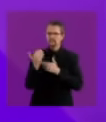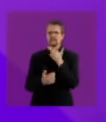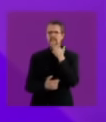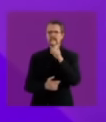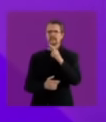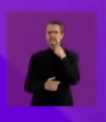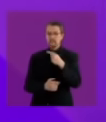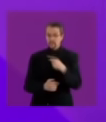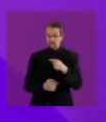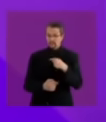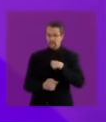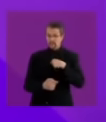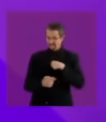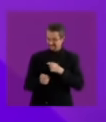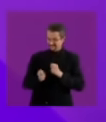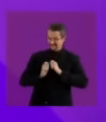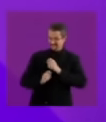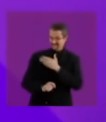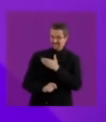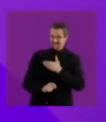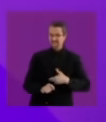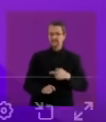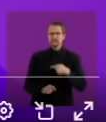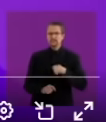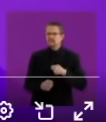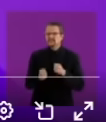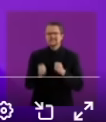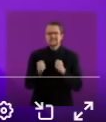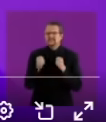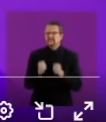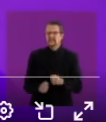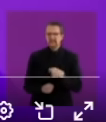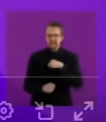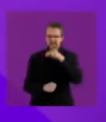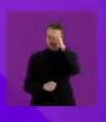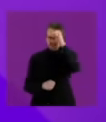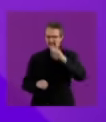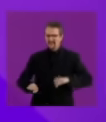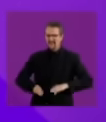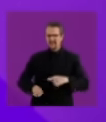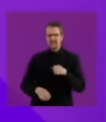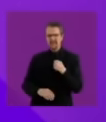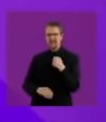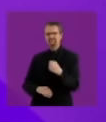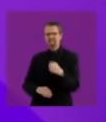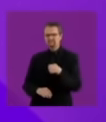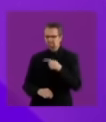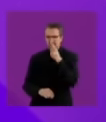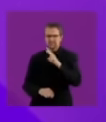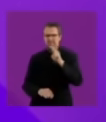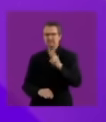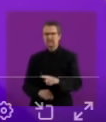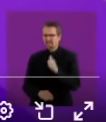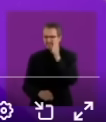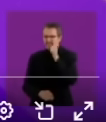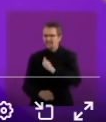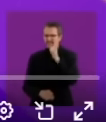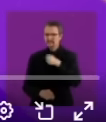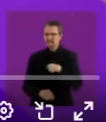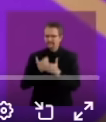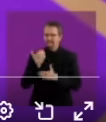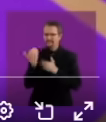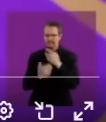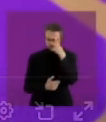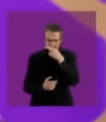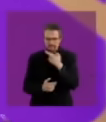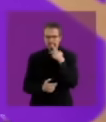una presidenta con carácter y capacidad, que siempre te va a decir la verdad. Una mujer protectora, que nunca